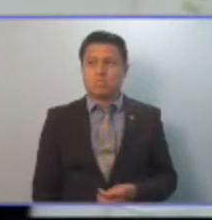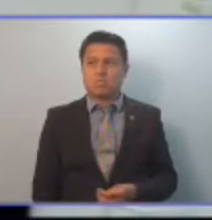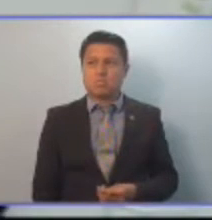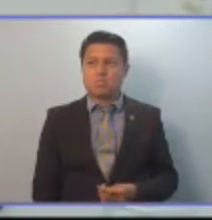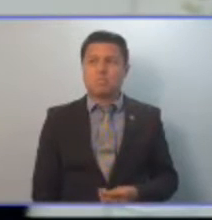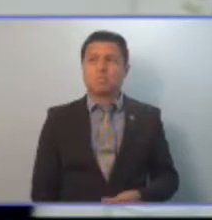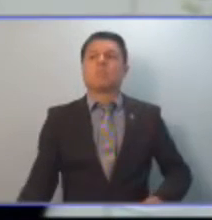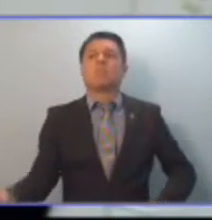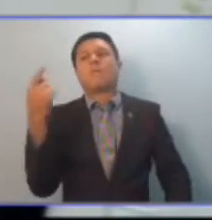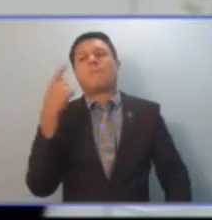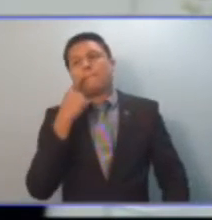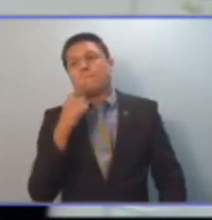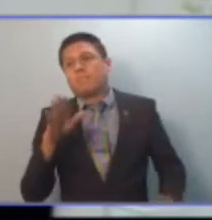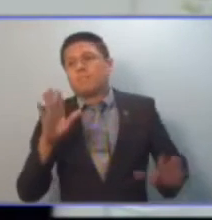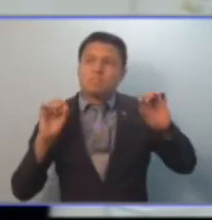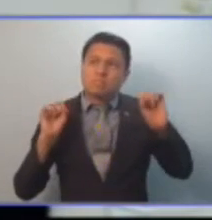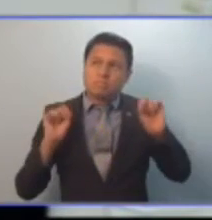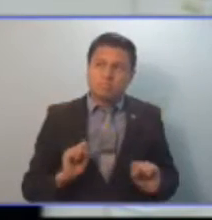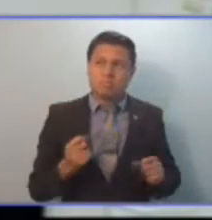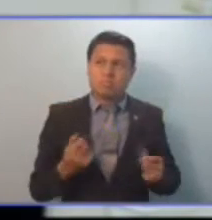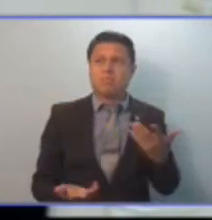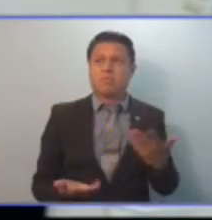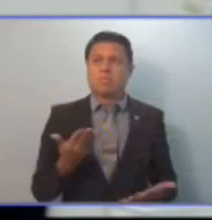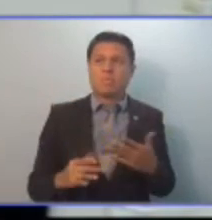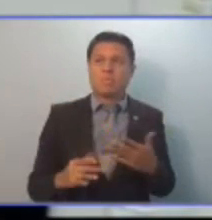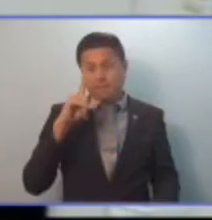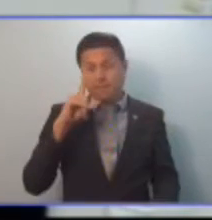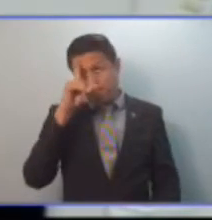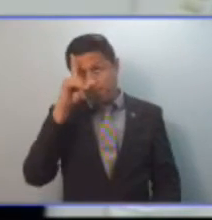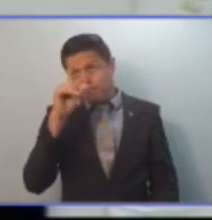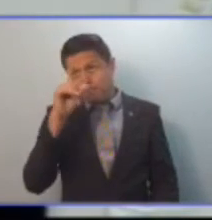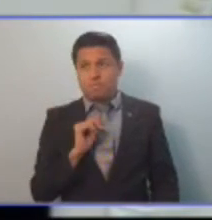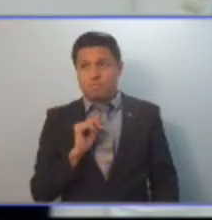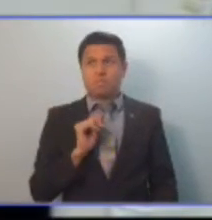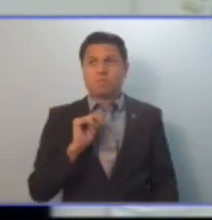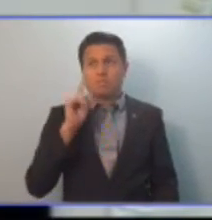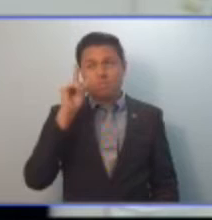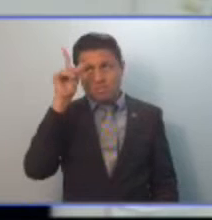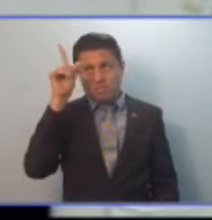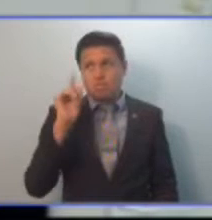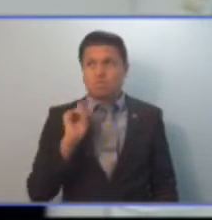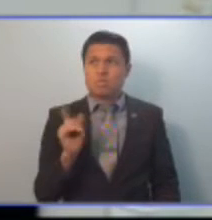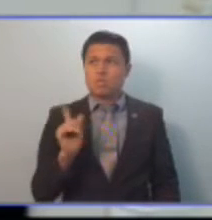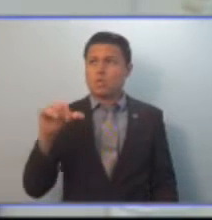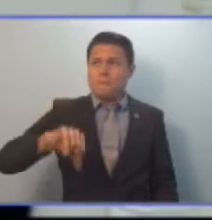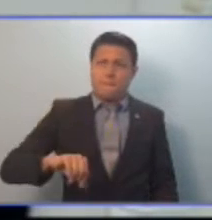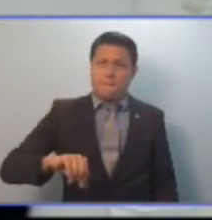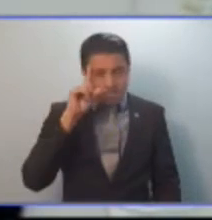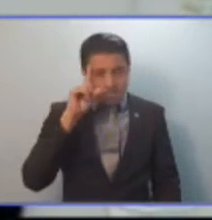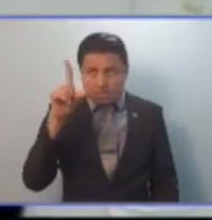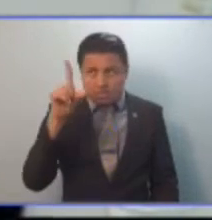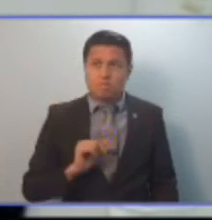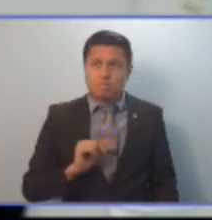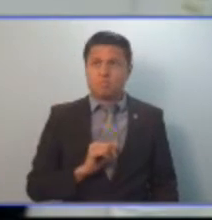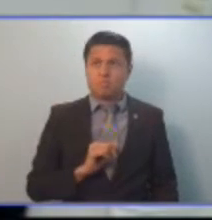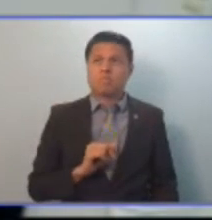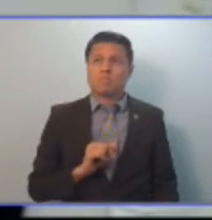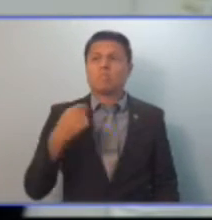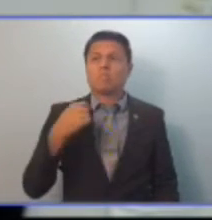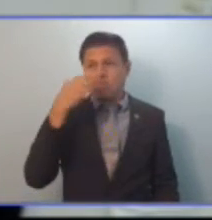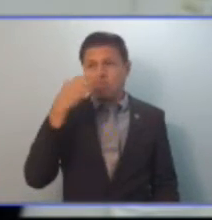Mire, puede ser la idea no es mala en sí. Yo creo